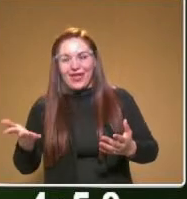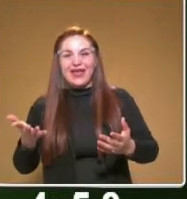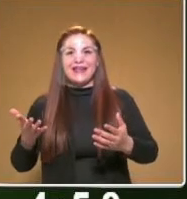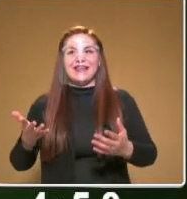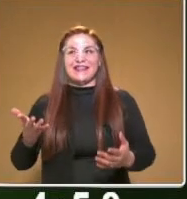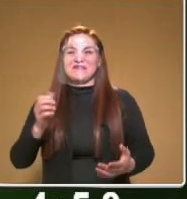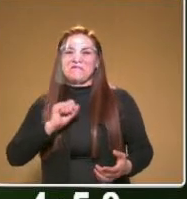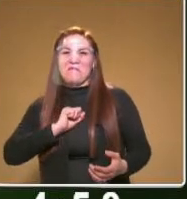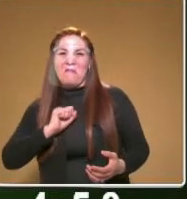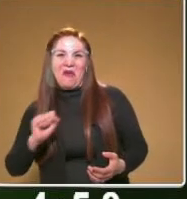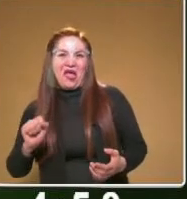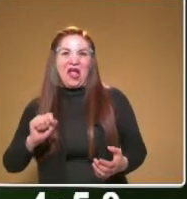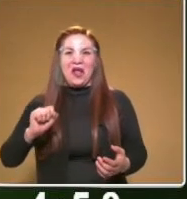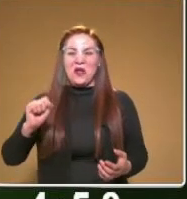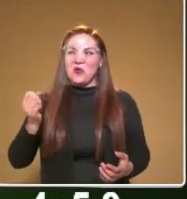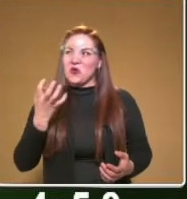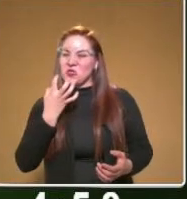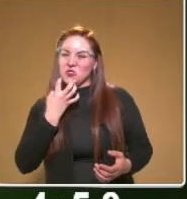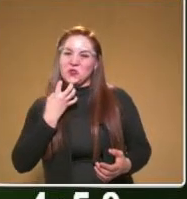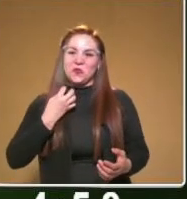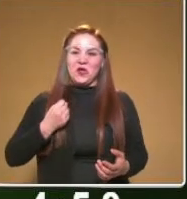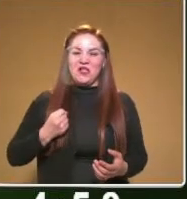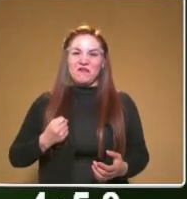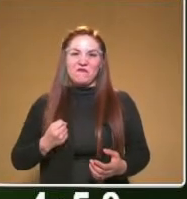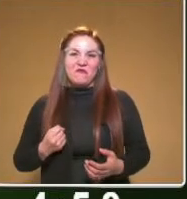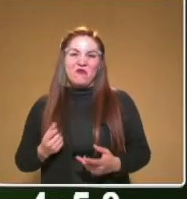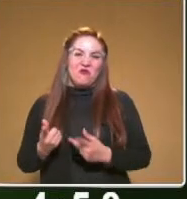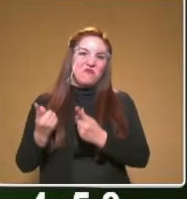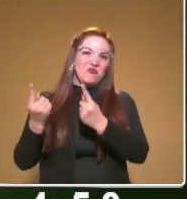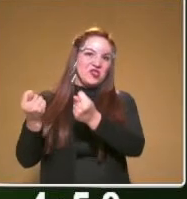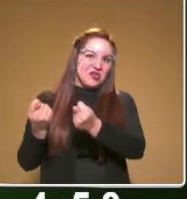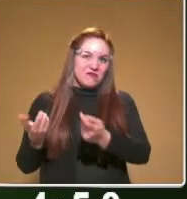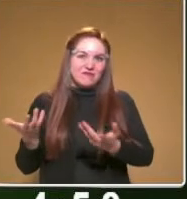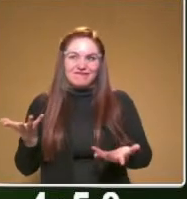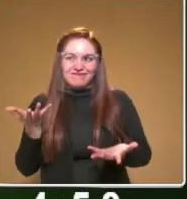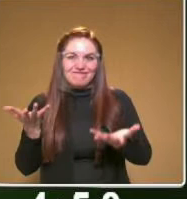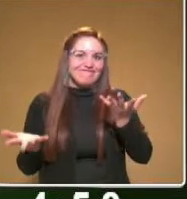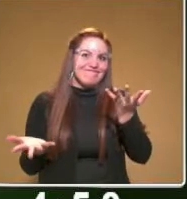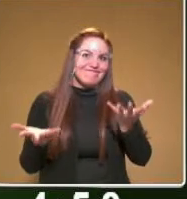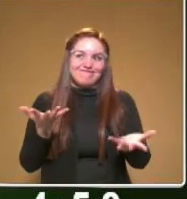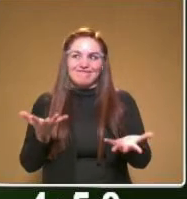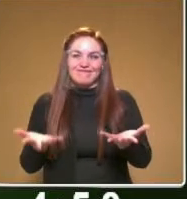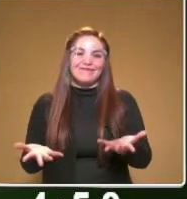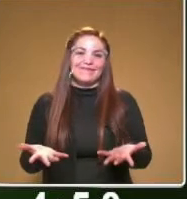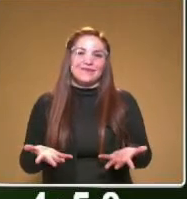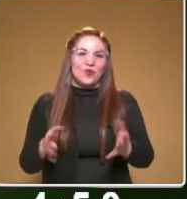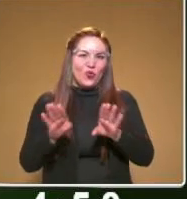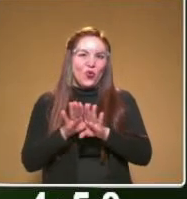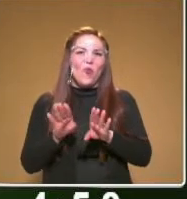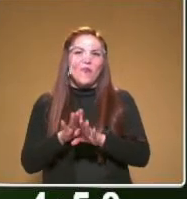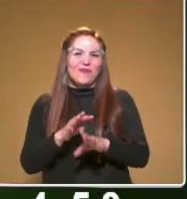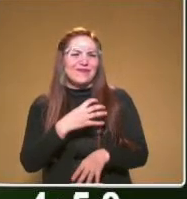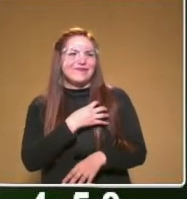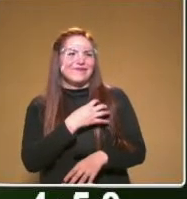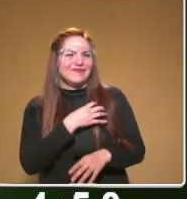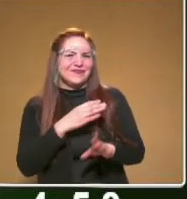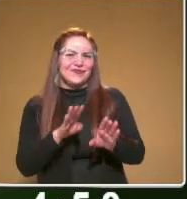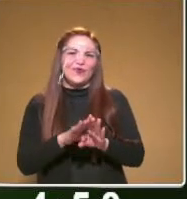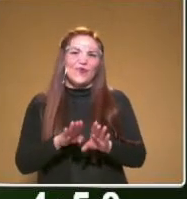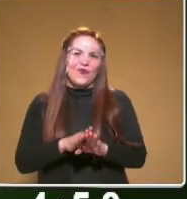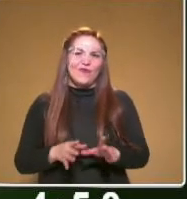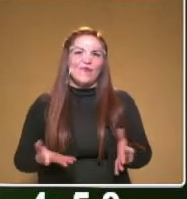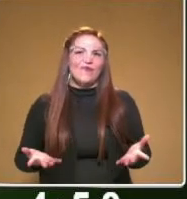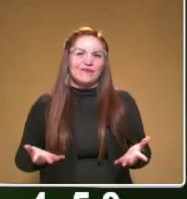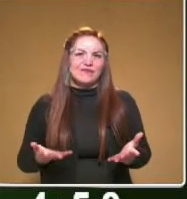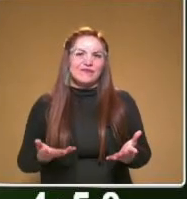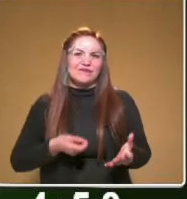arrogante, soberbio e impulsivo. ¿Usted qué me puede decir sobre impulsivo del capitán? Ahí con lo que le fui relatando un